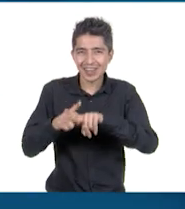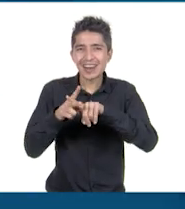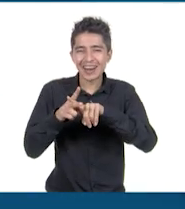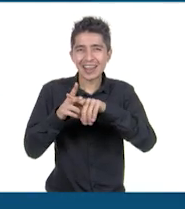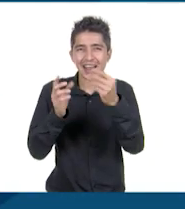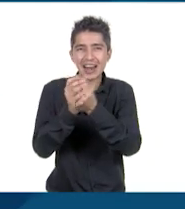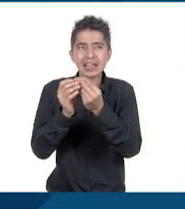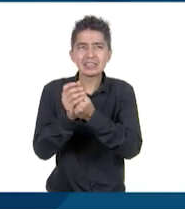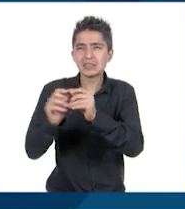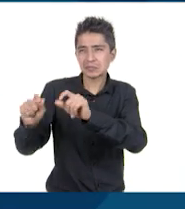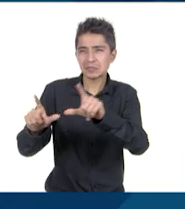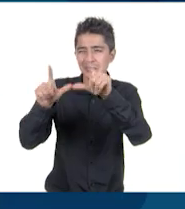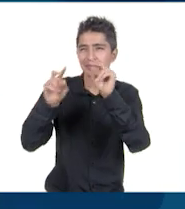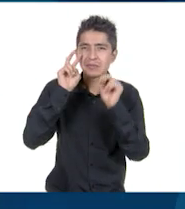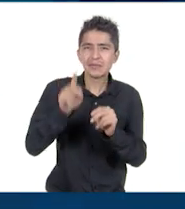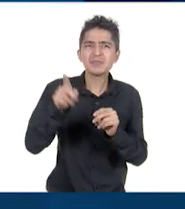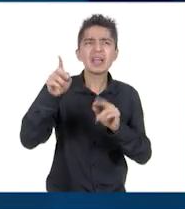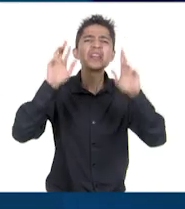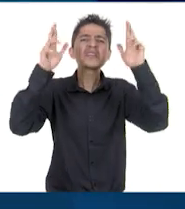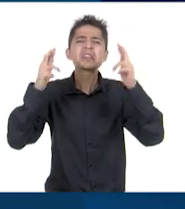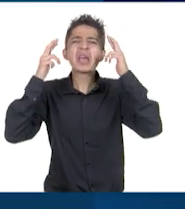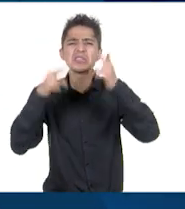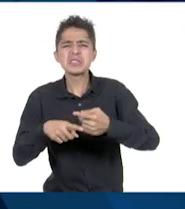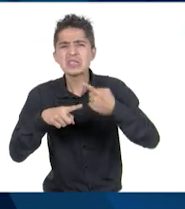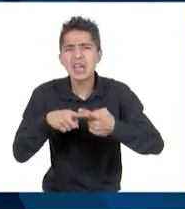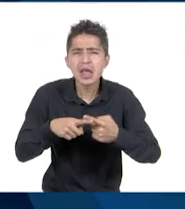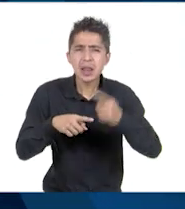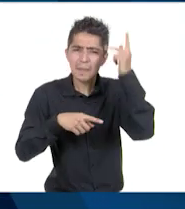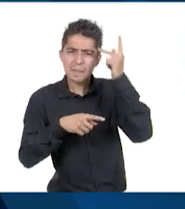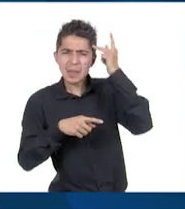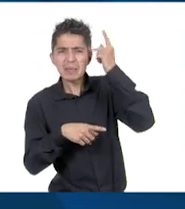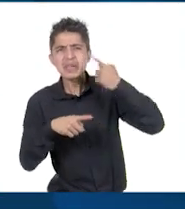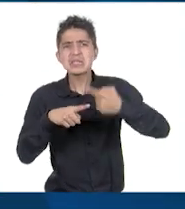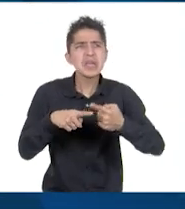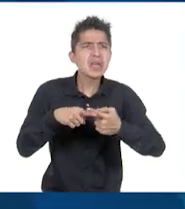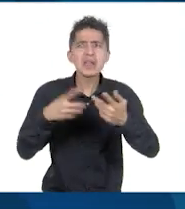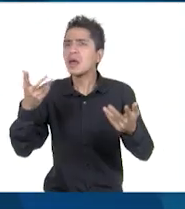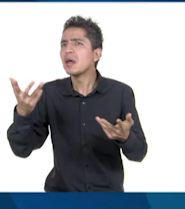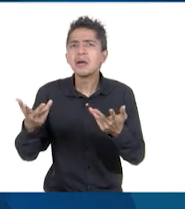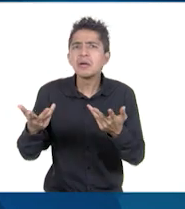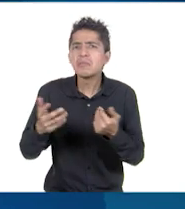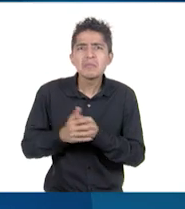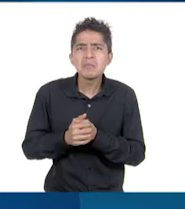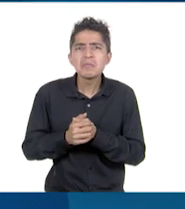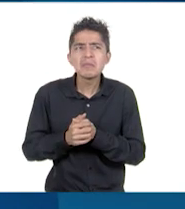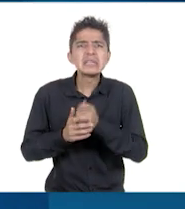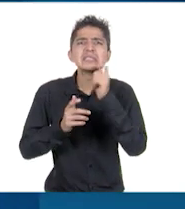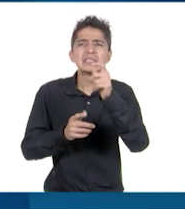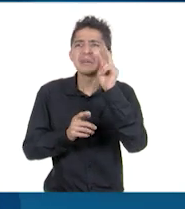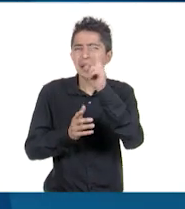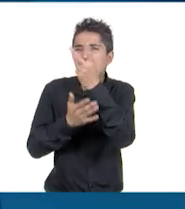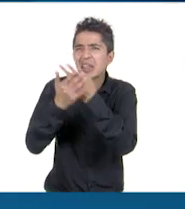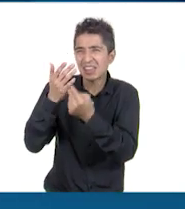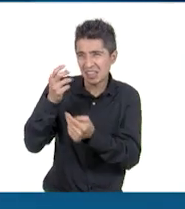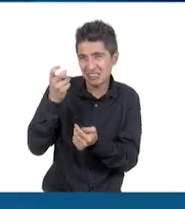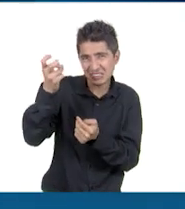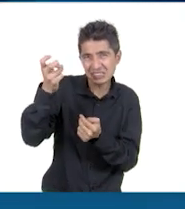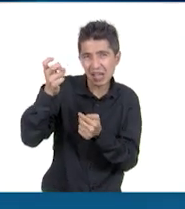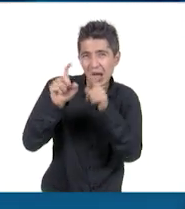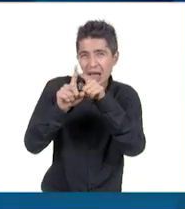¿A quién creen que se refiere como el rey y quién representa el príncipe? ¿Qué mensaje está intentando transmitir esta